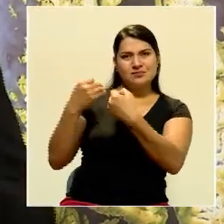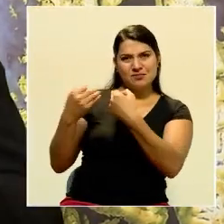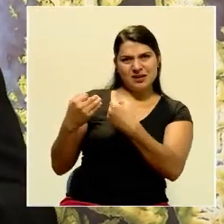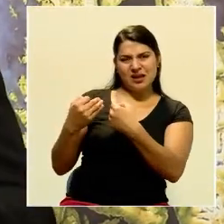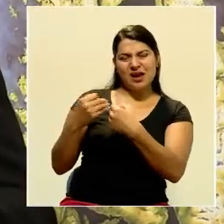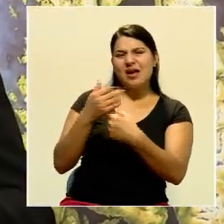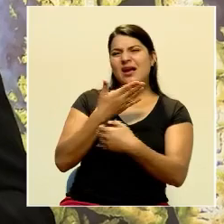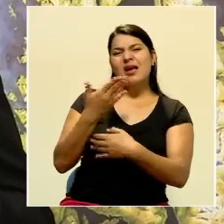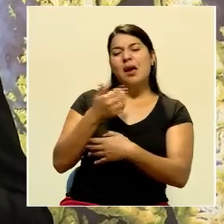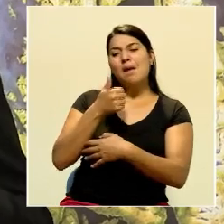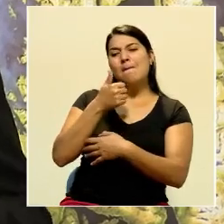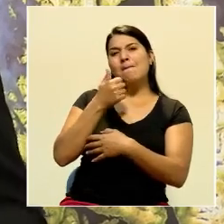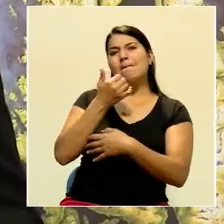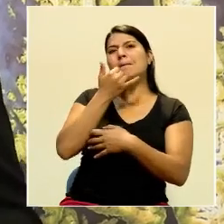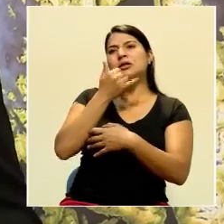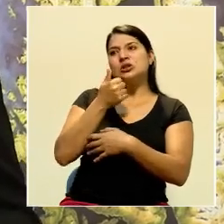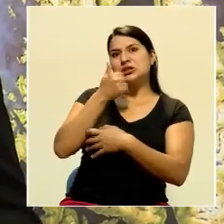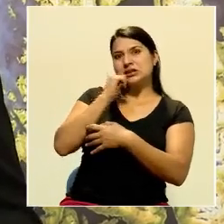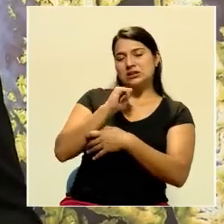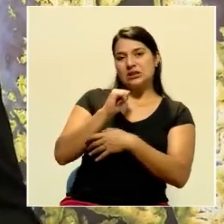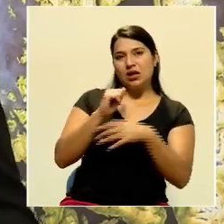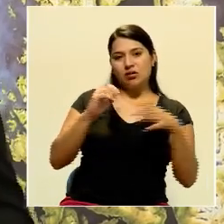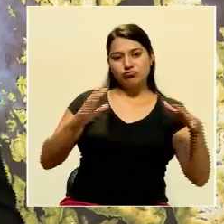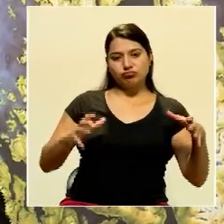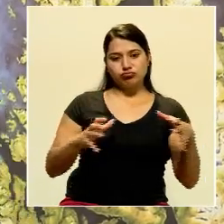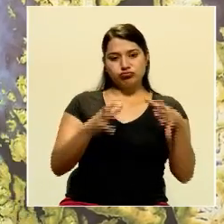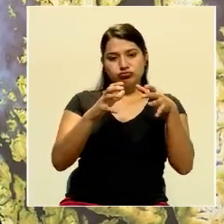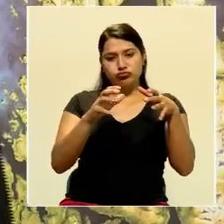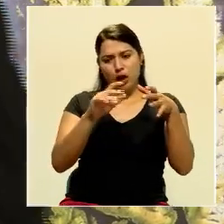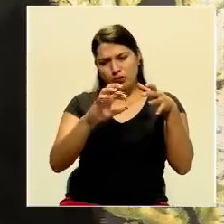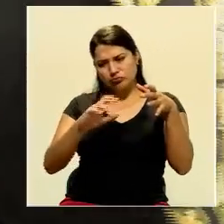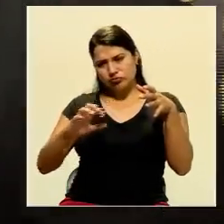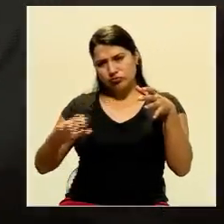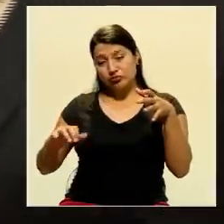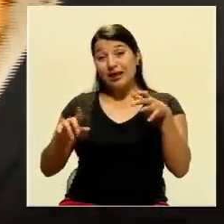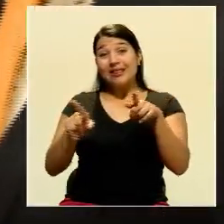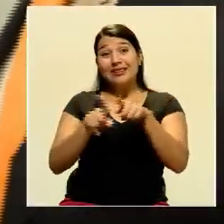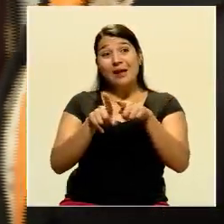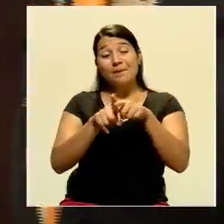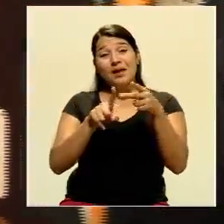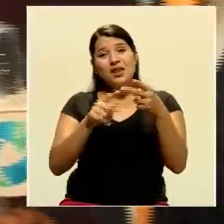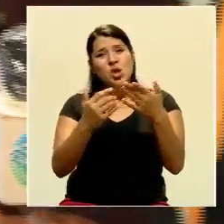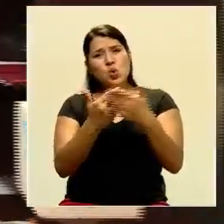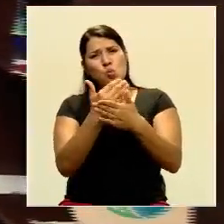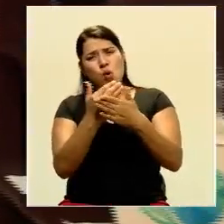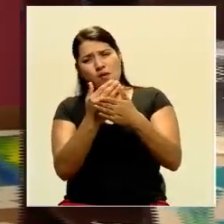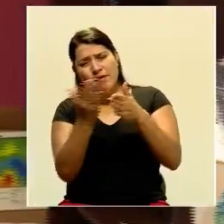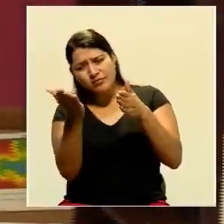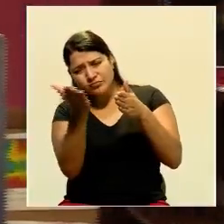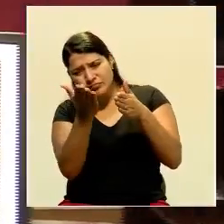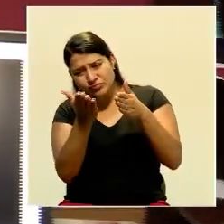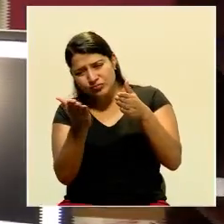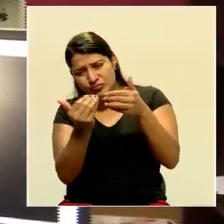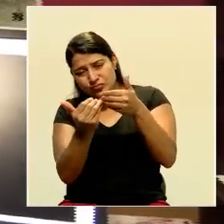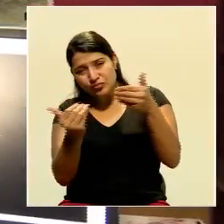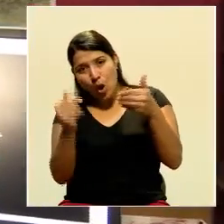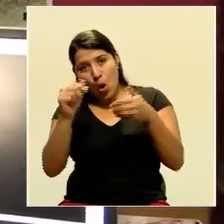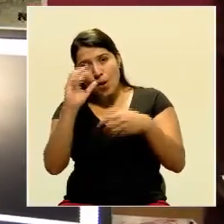desplazó y además sobre estas nuevas grietas que están detectando el día de hoy. Cyril, buenas noches, gracias por atendernos en vivo.